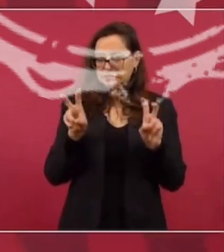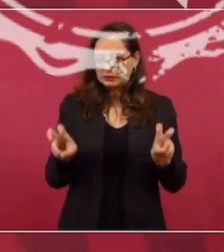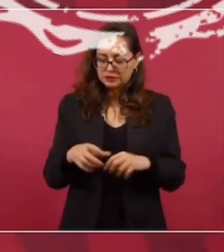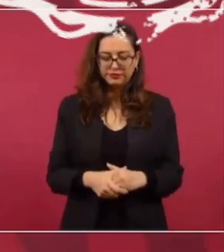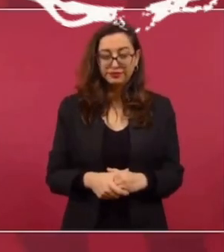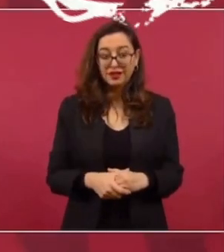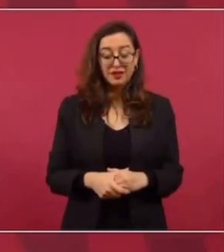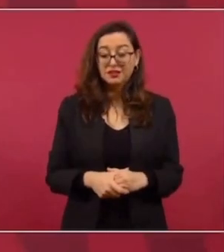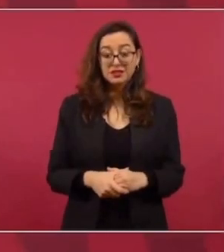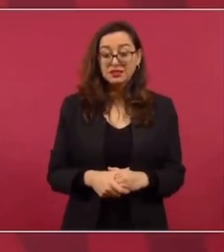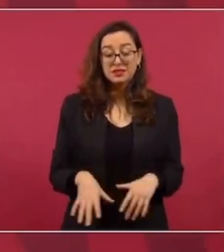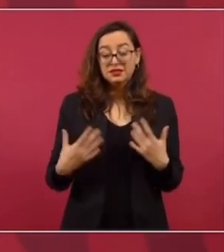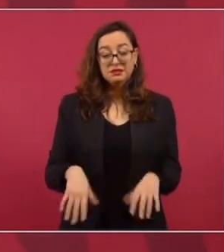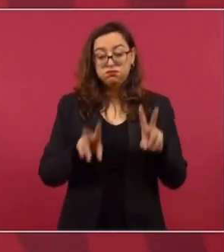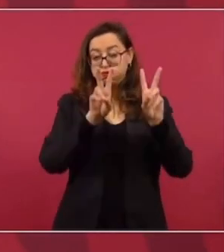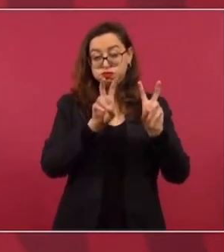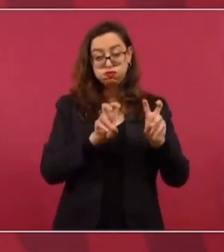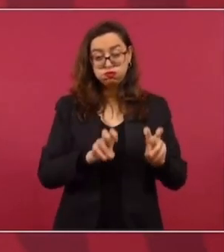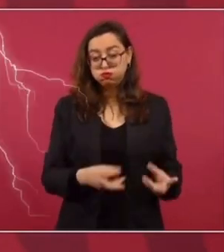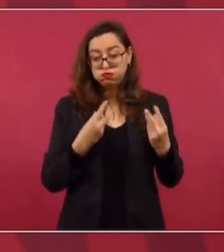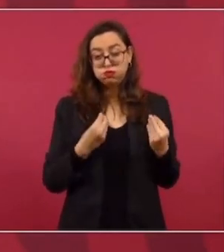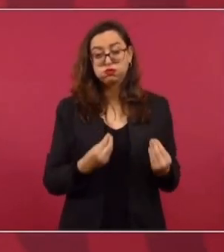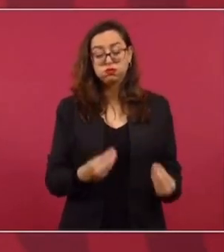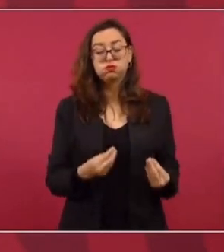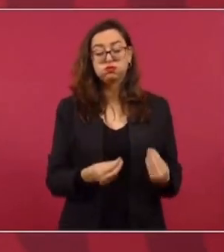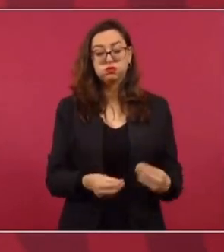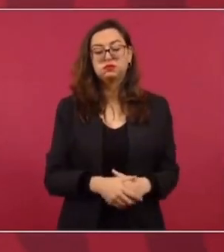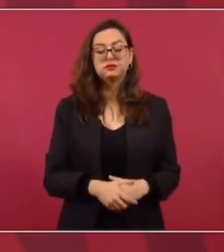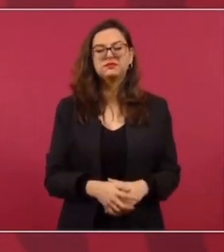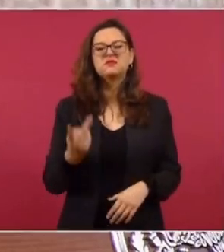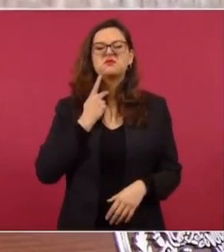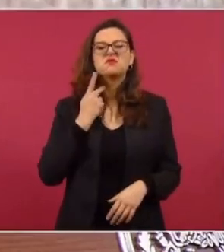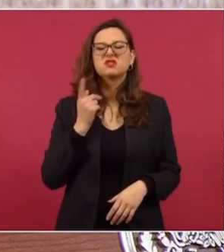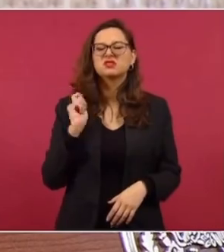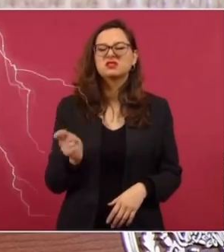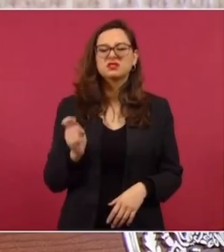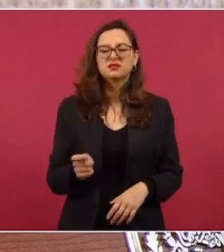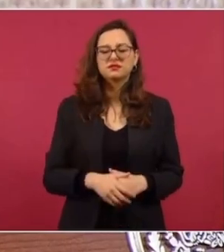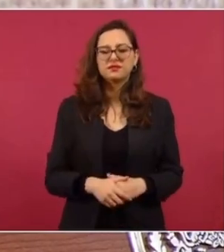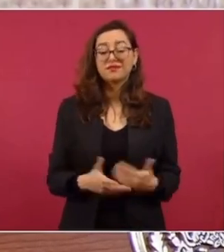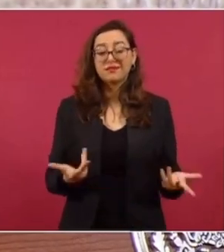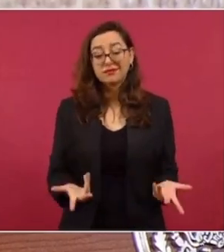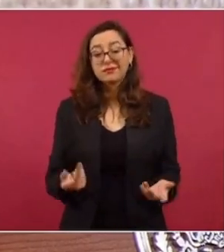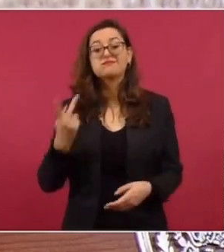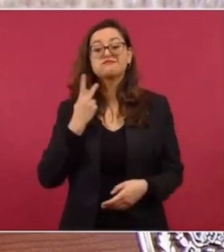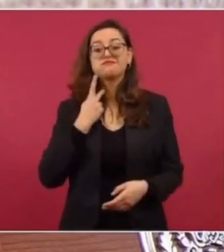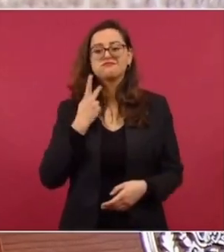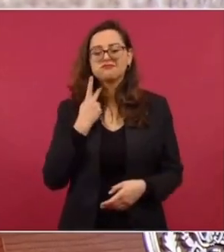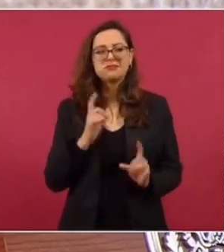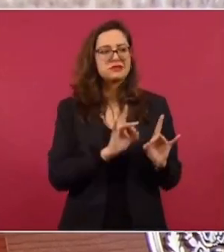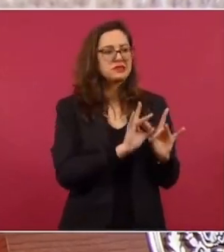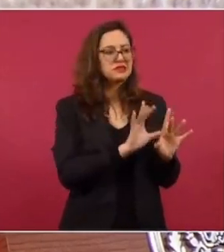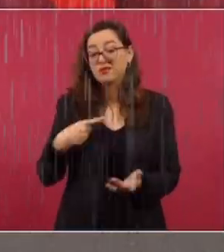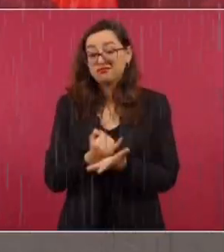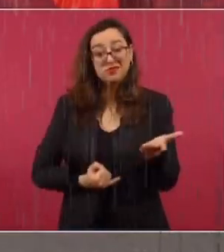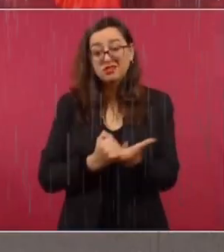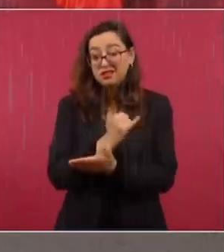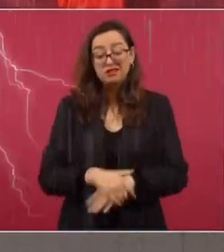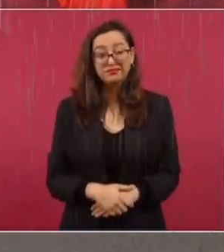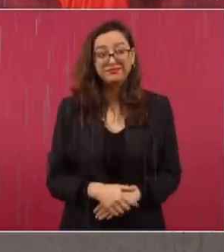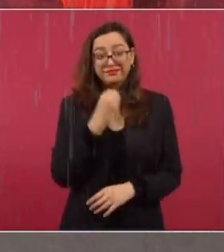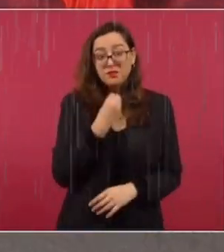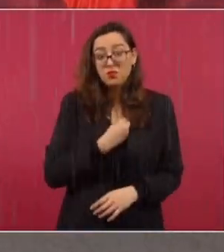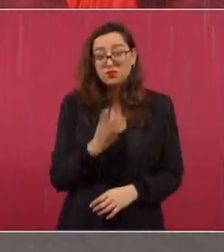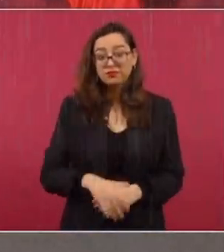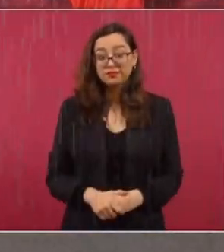Hay muchas cosas. La política te puede definir también cómo optar entre inconvenientes.